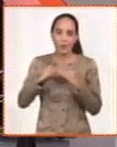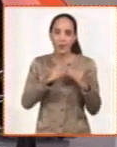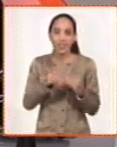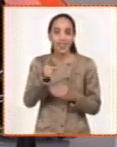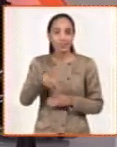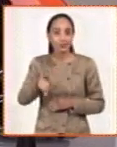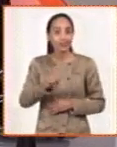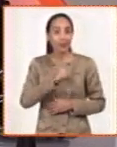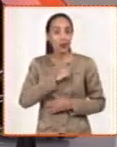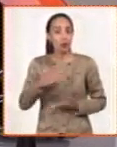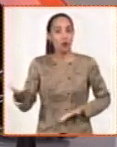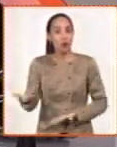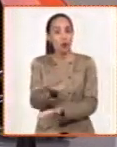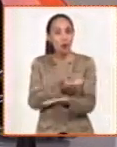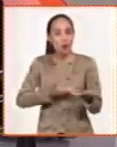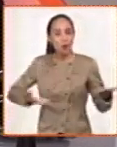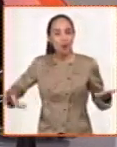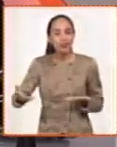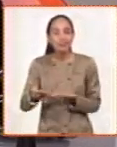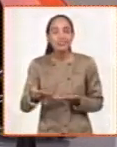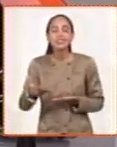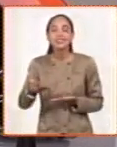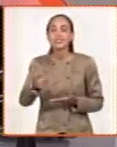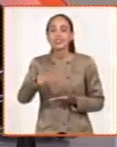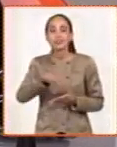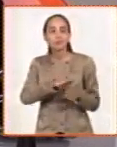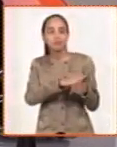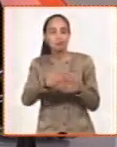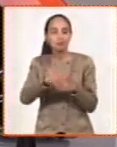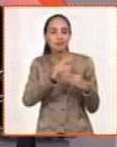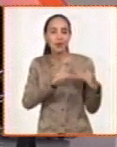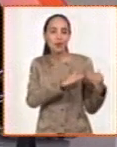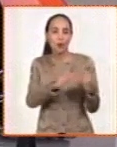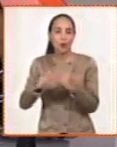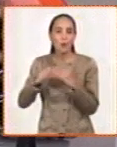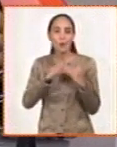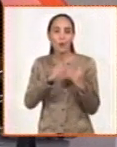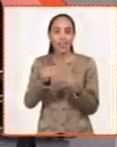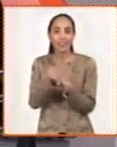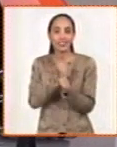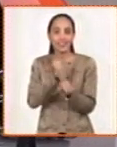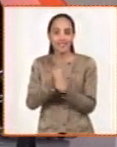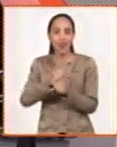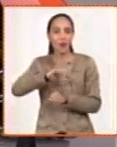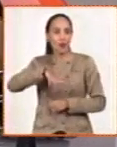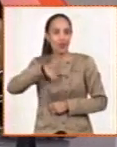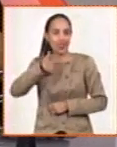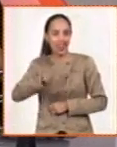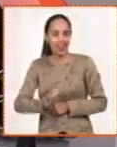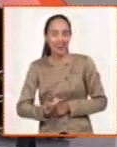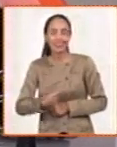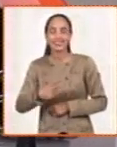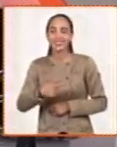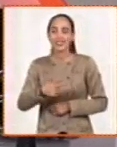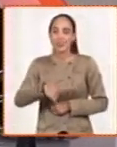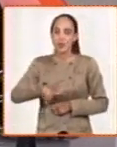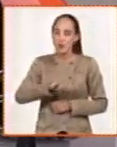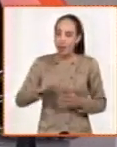compartir un poco el impacto, lo que significa para las comunidades la llegada del arte, el enriquecimiento